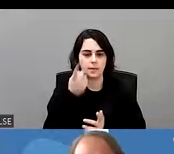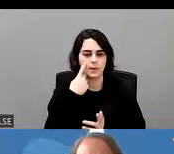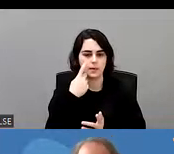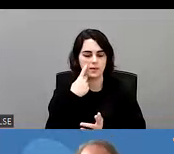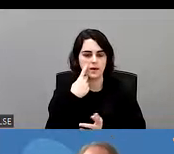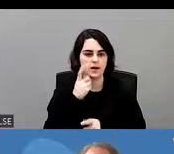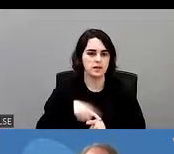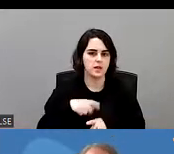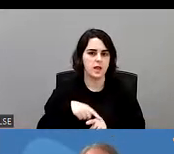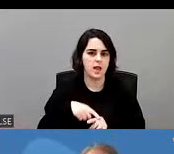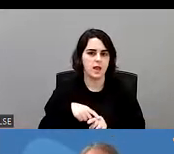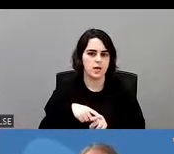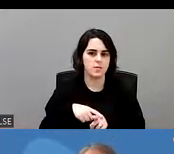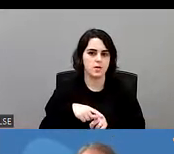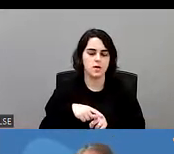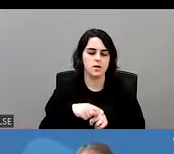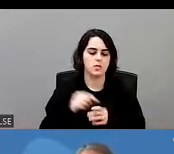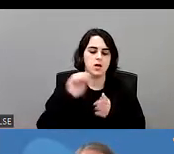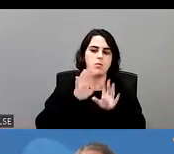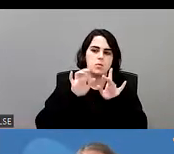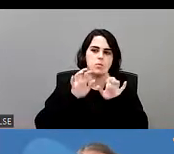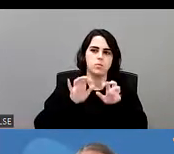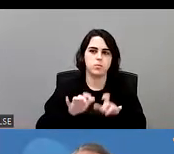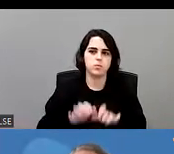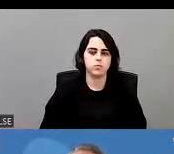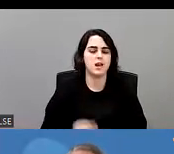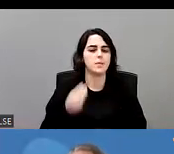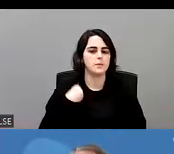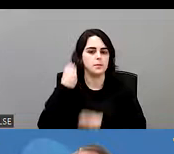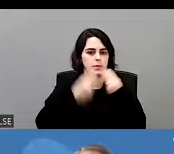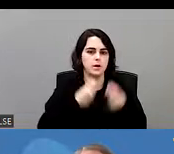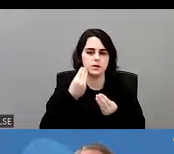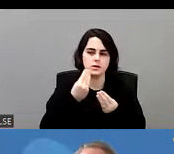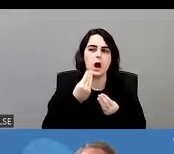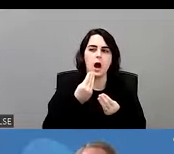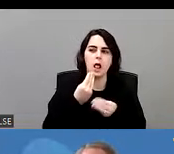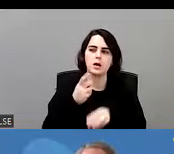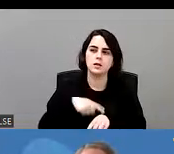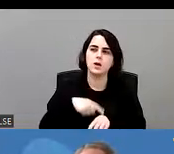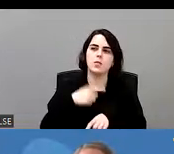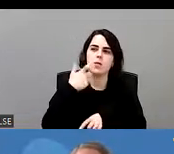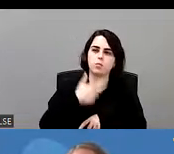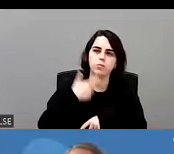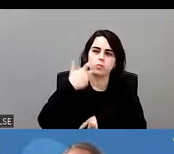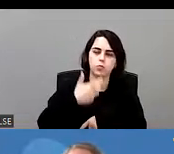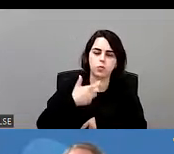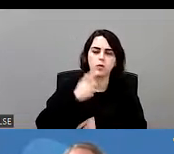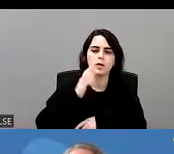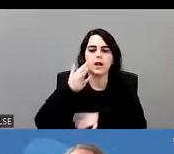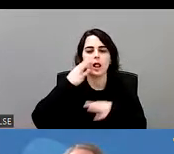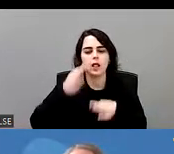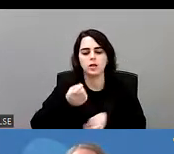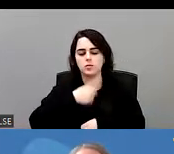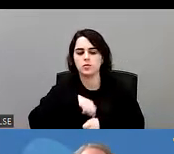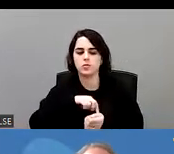Fijaos, ¿no?, el tiempo que ha tardado Chaima en realmente poner lo que quería, pero yo creo que además está bien que pensemos cuánto tiempo ha tardado y en realidad cuánto tiempo hubiéramos